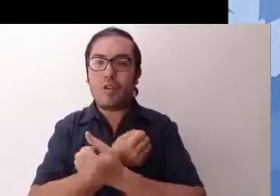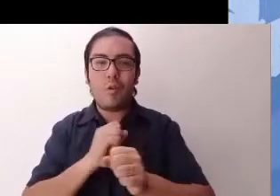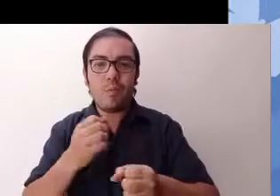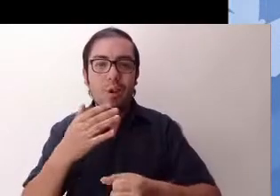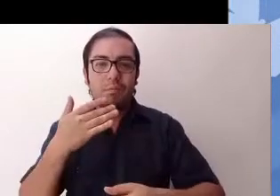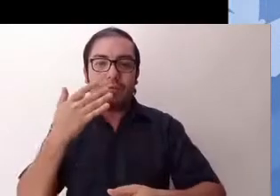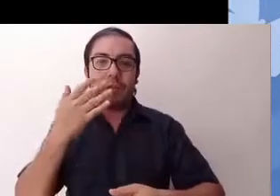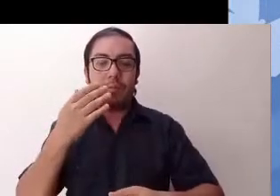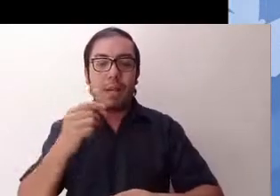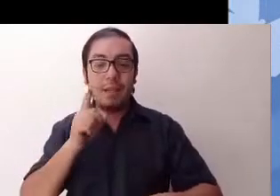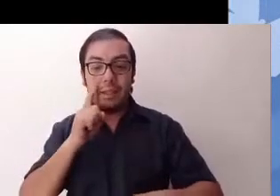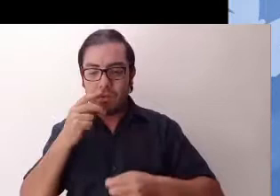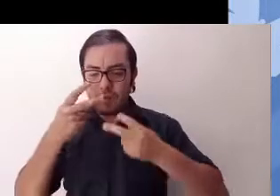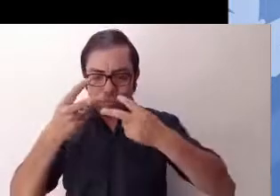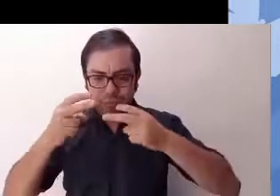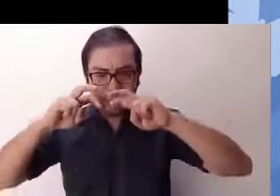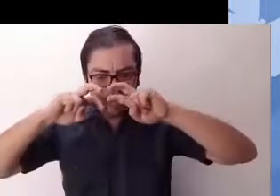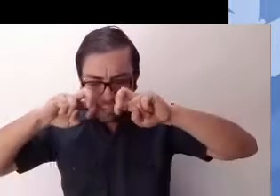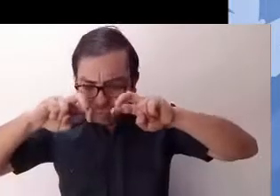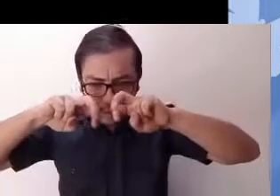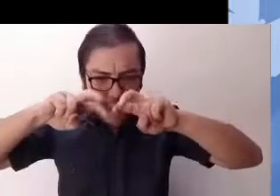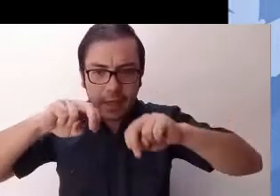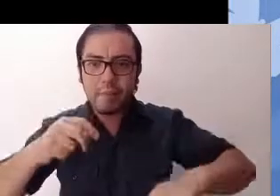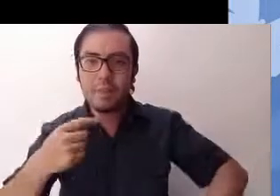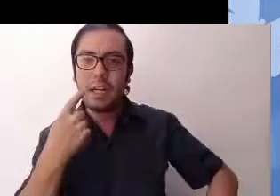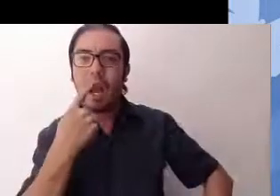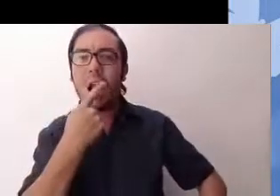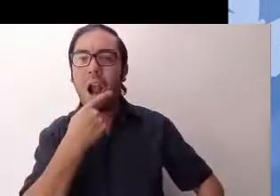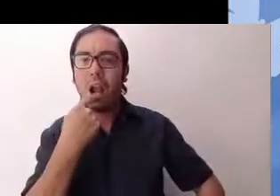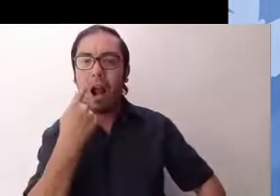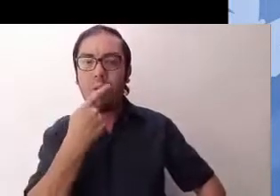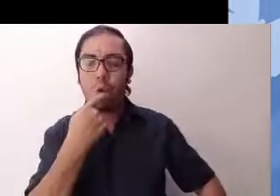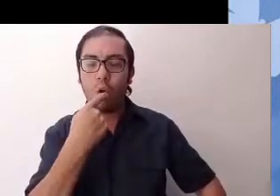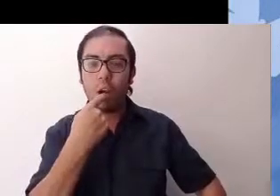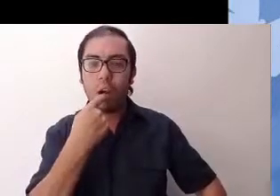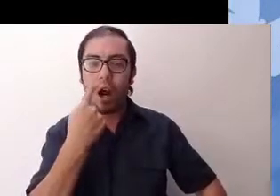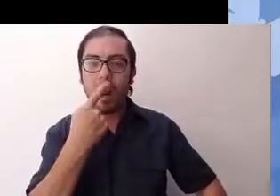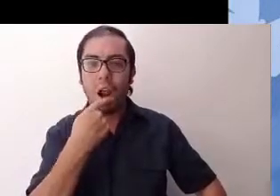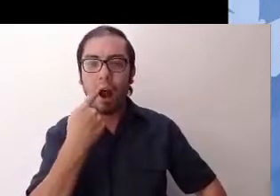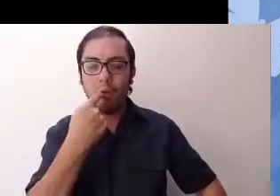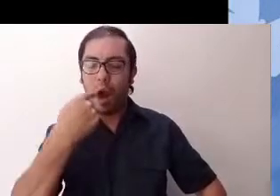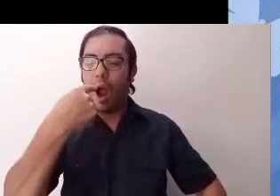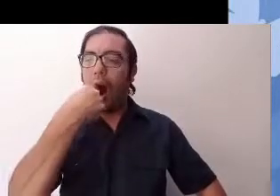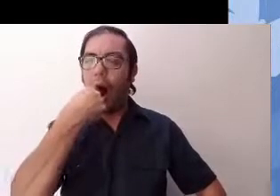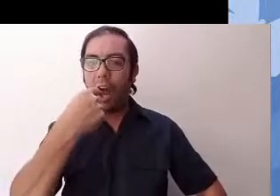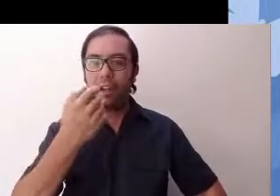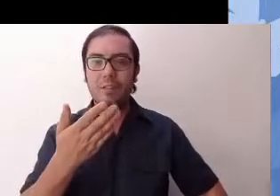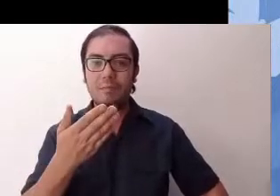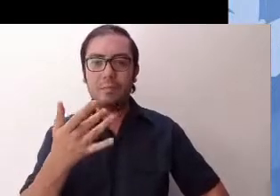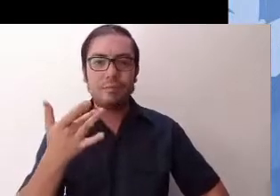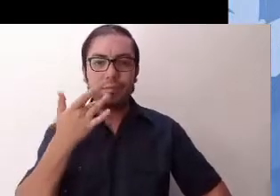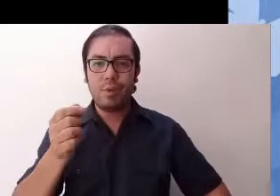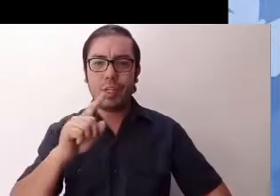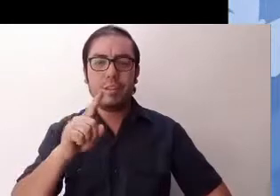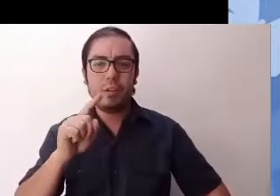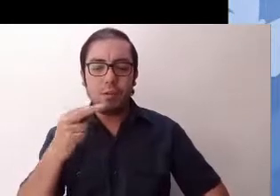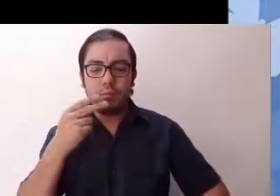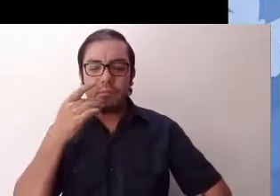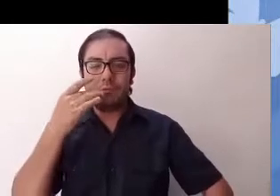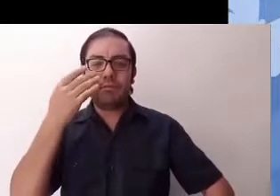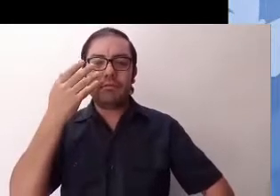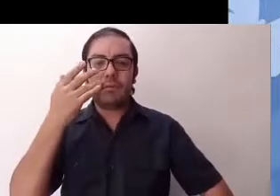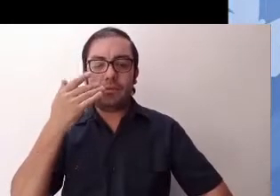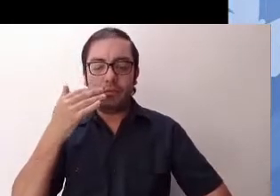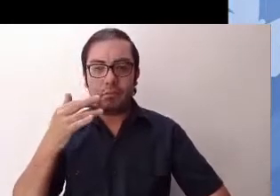que revisar la boca de nuestro paciente, ¿ya? Porque si no